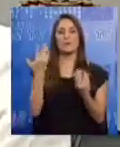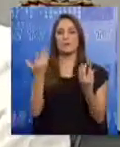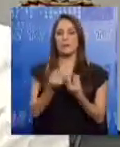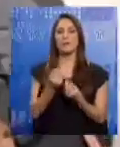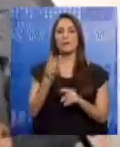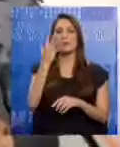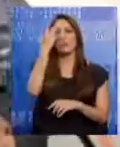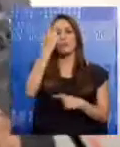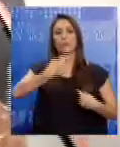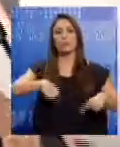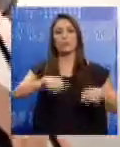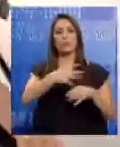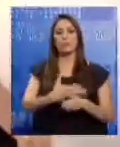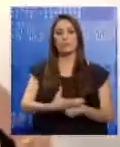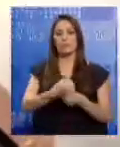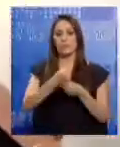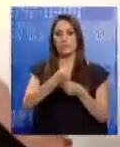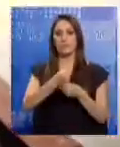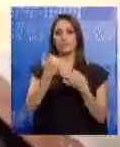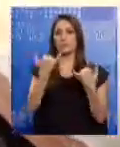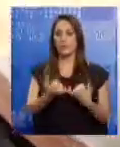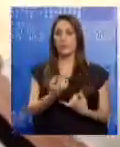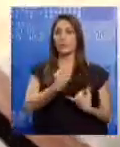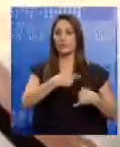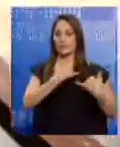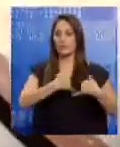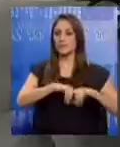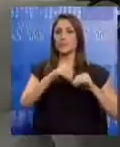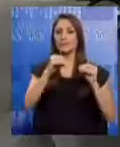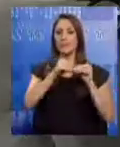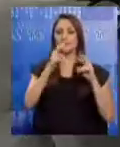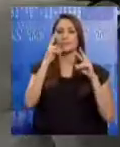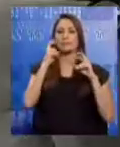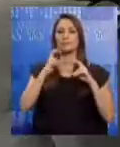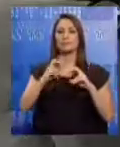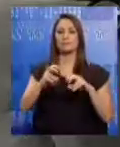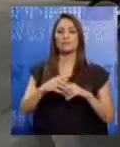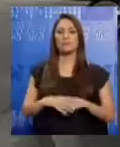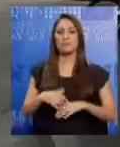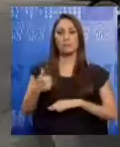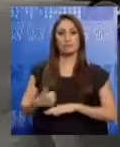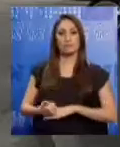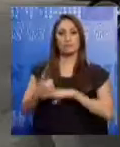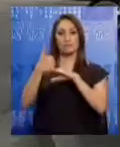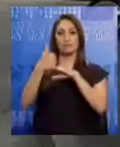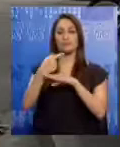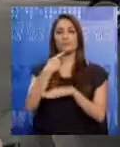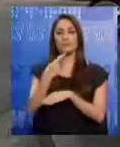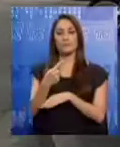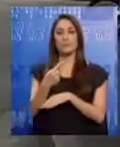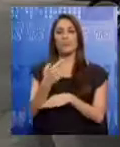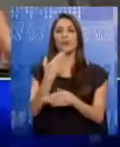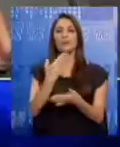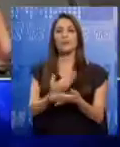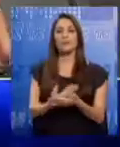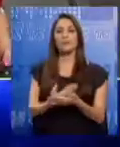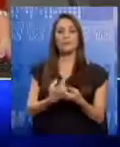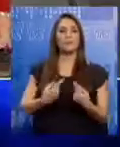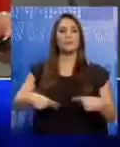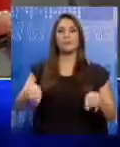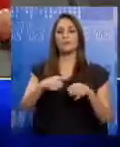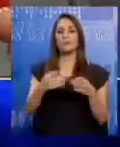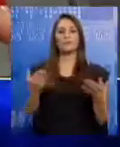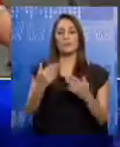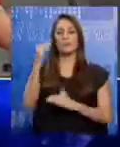seguridad ciudadana. La policía continuará con las investigaciones. Las autoridades también recalcaron que gracias a estos operativos